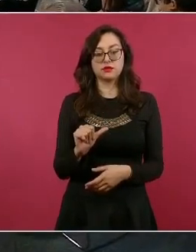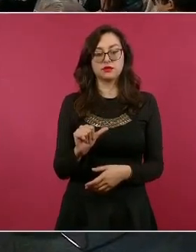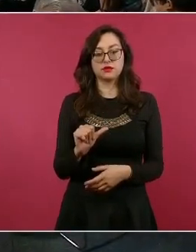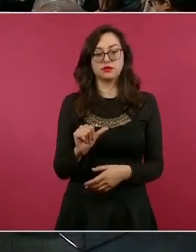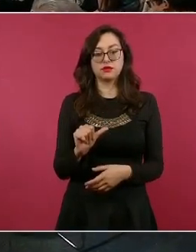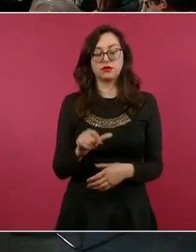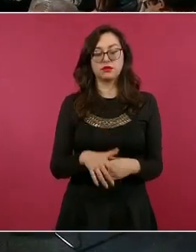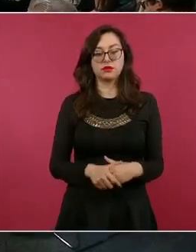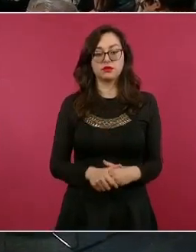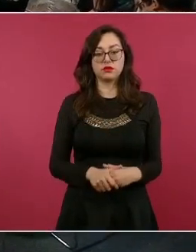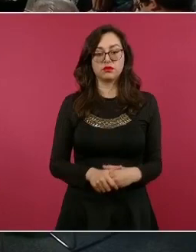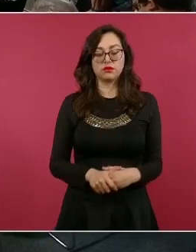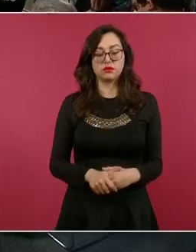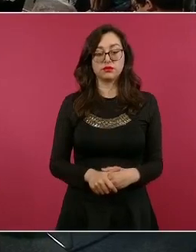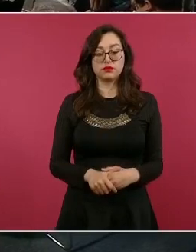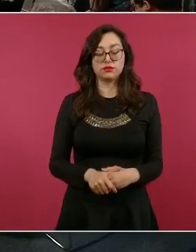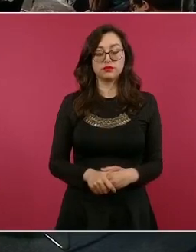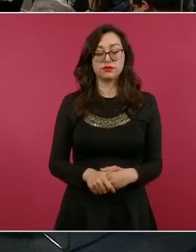¿dónde está